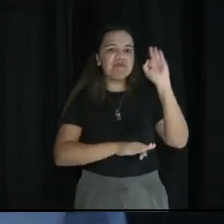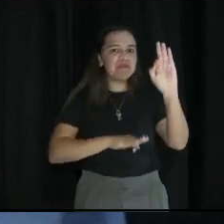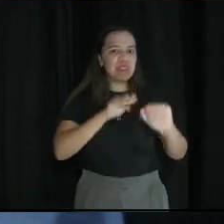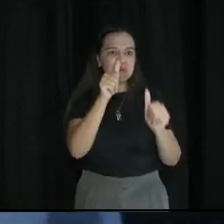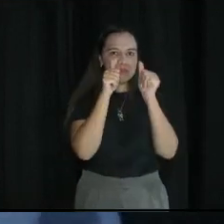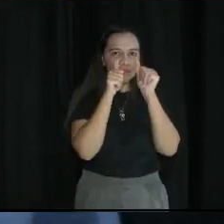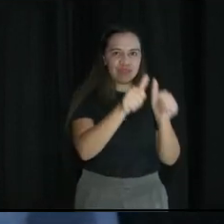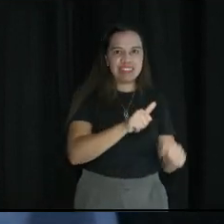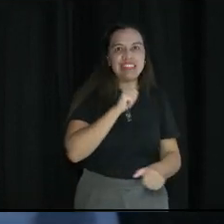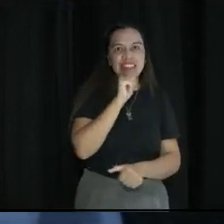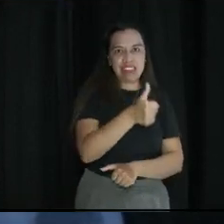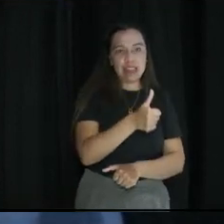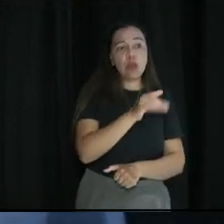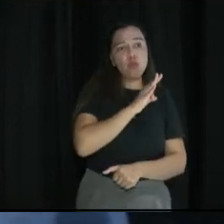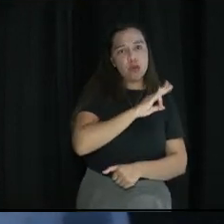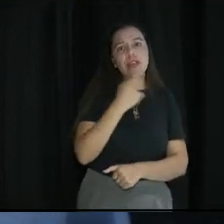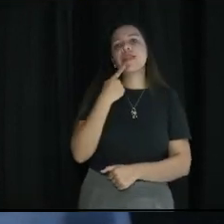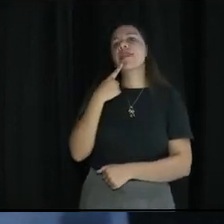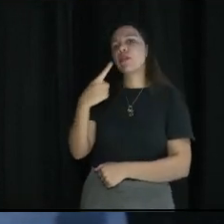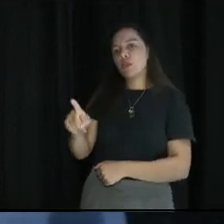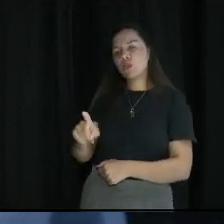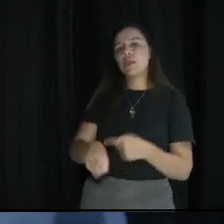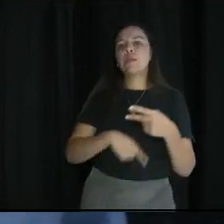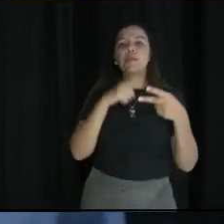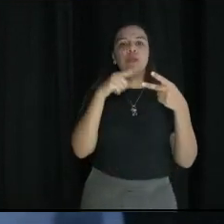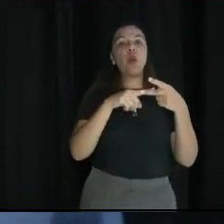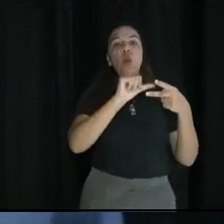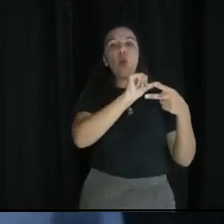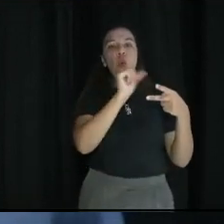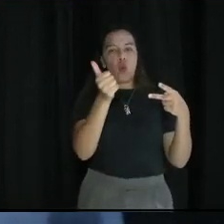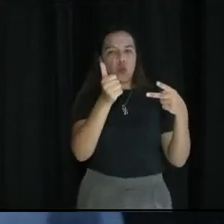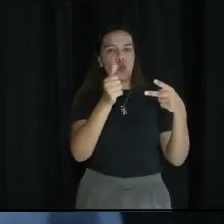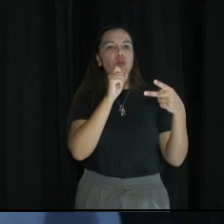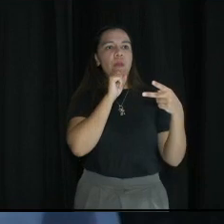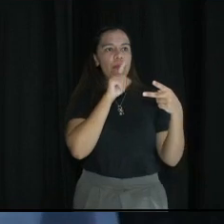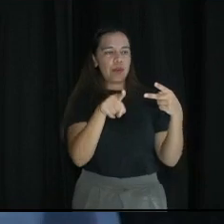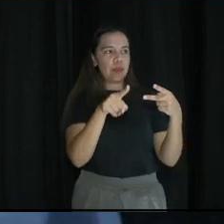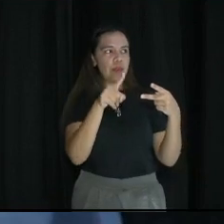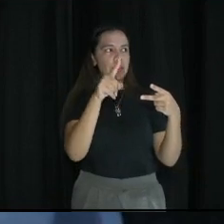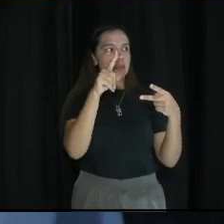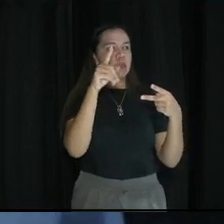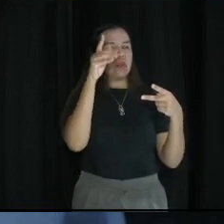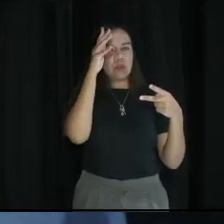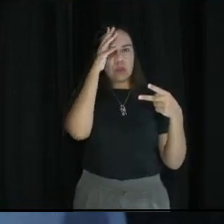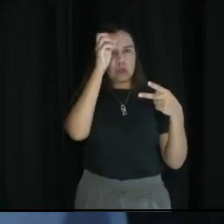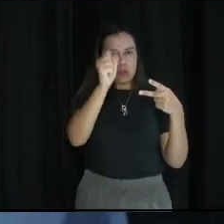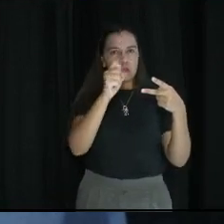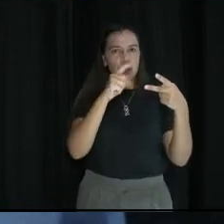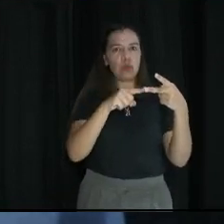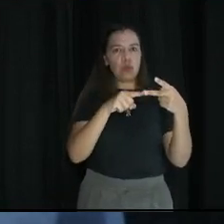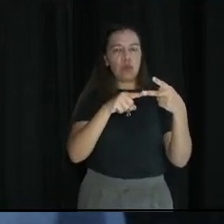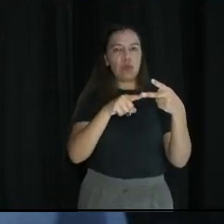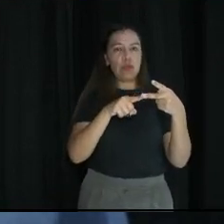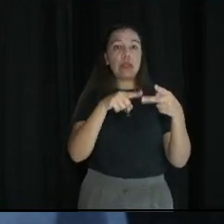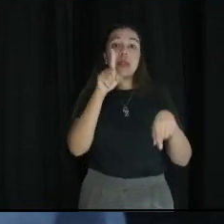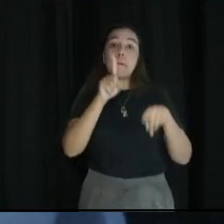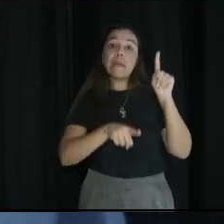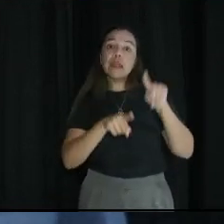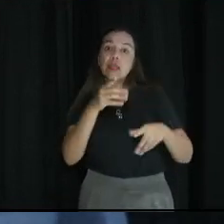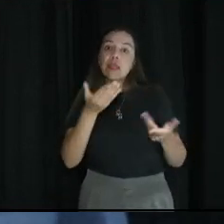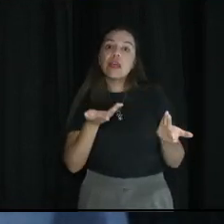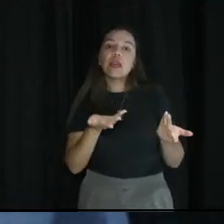denunciar. Y el delito de crueldad animal, la diferencia que nosotros siempre lo hacemos, bueno, pues independientemente del dolo,